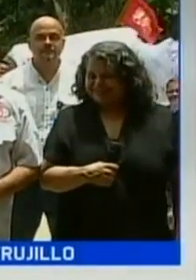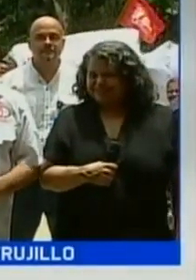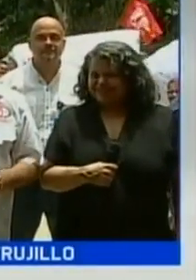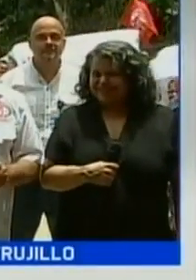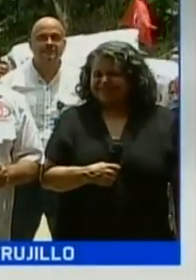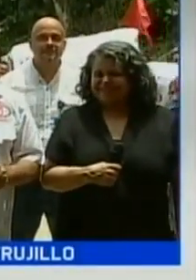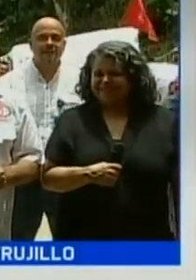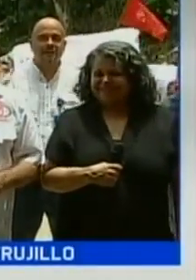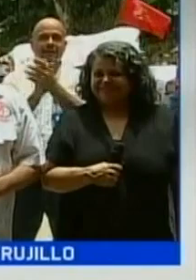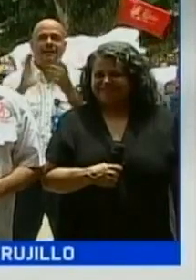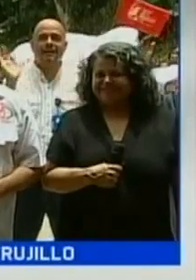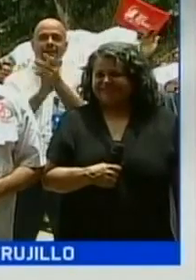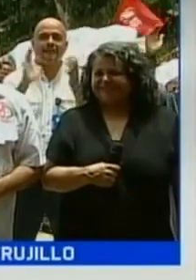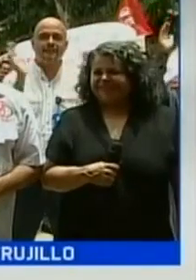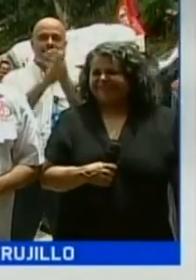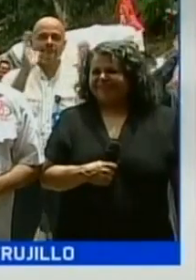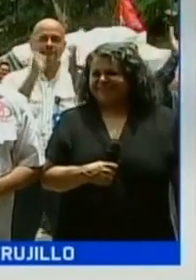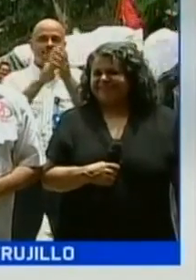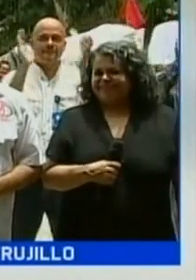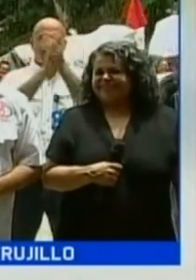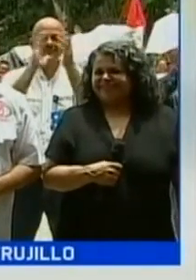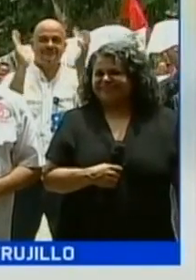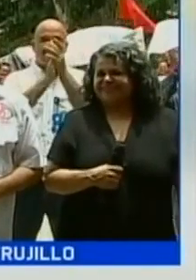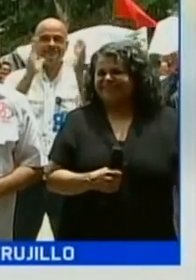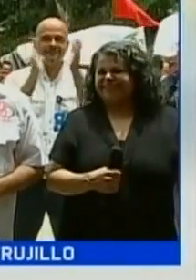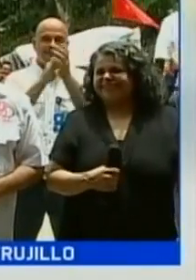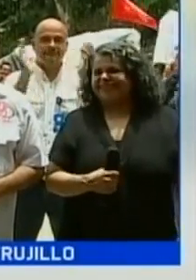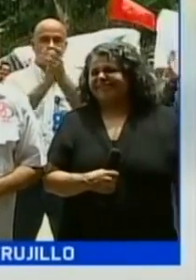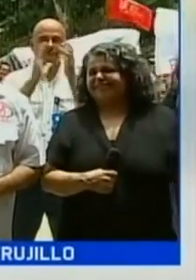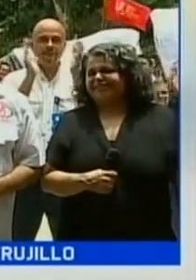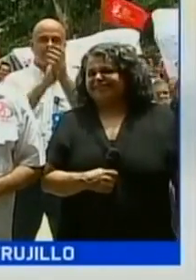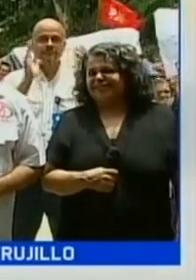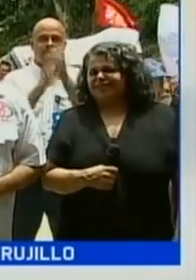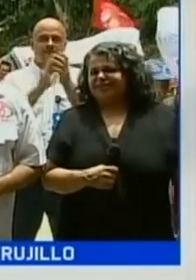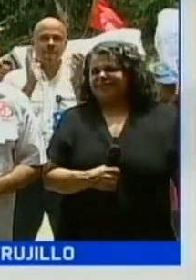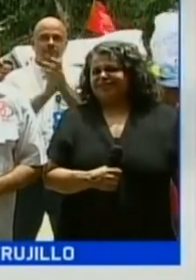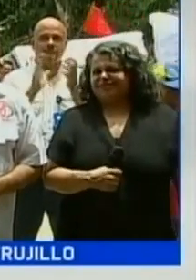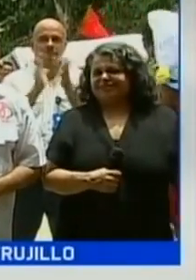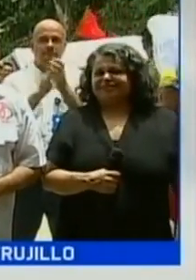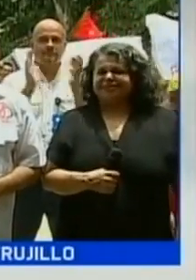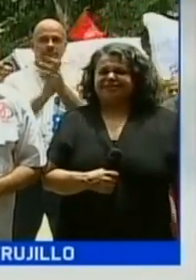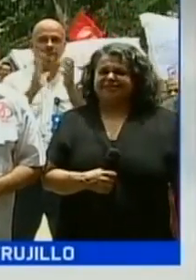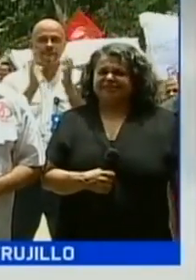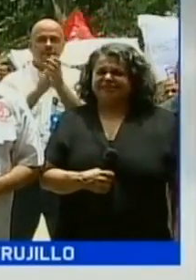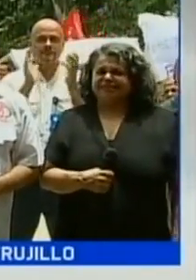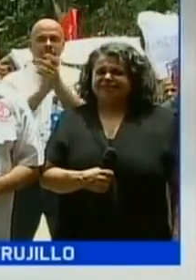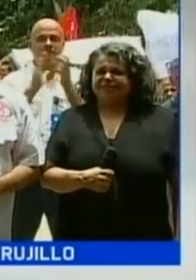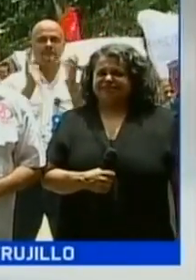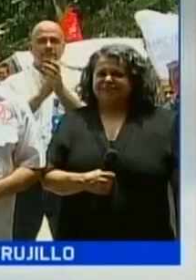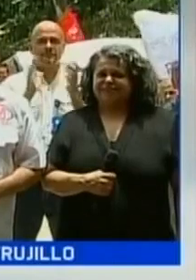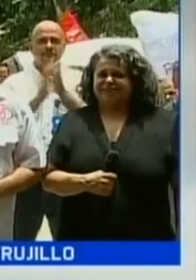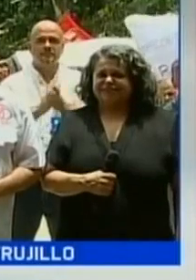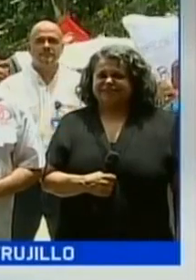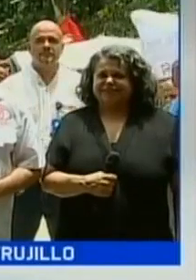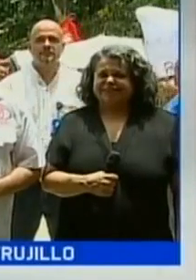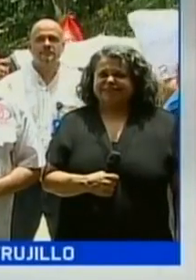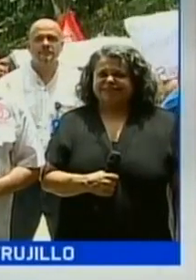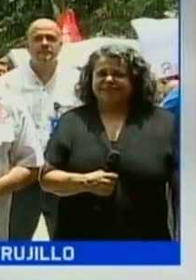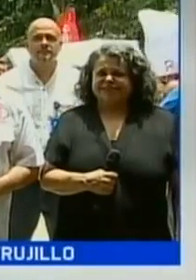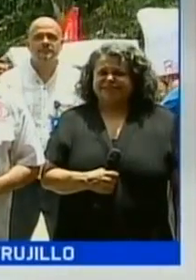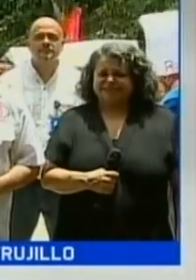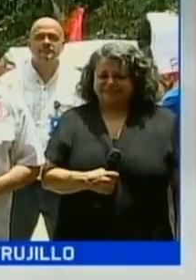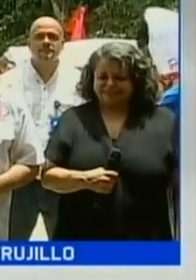Toro, viceministra de Educación Inicial, Primaria y Especial, para que ustedes procedan